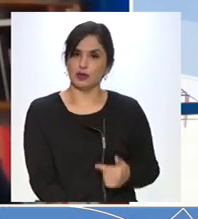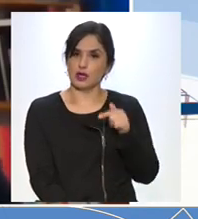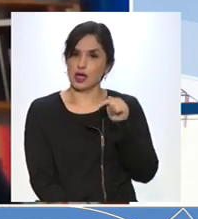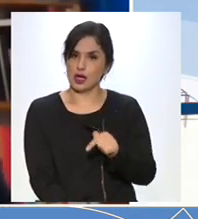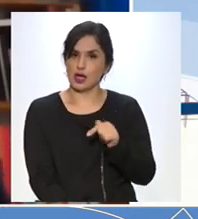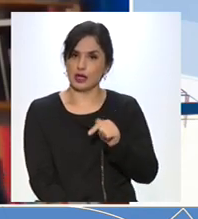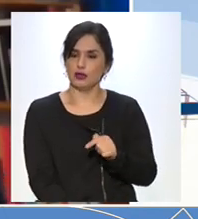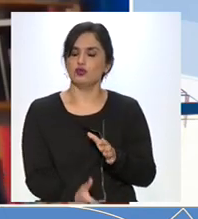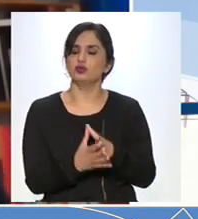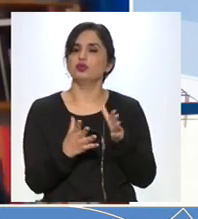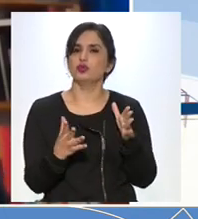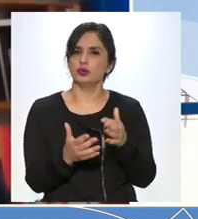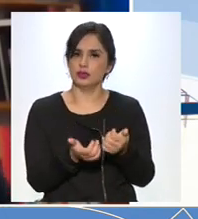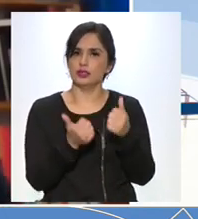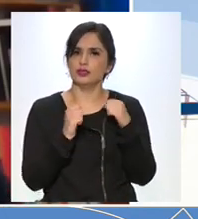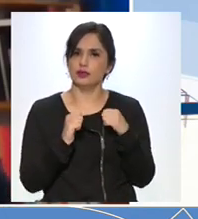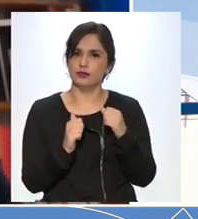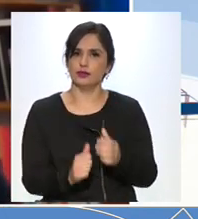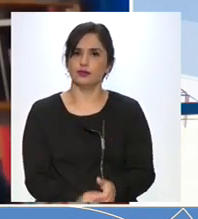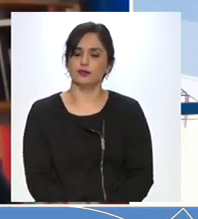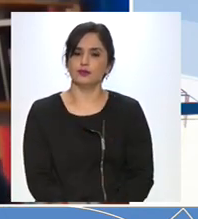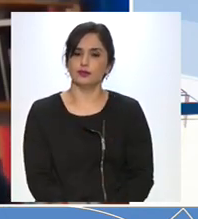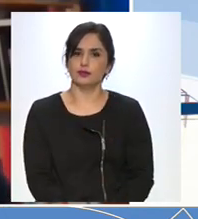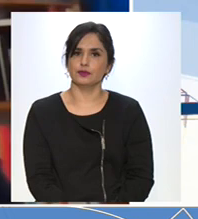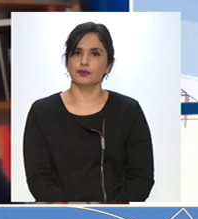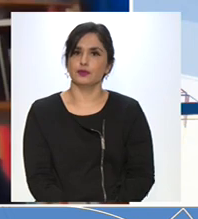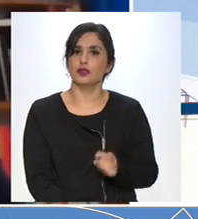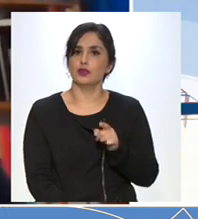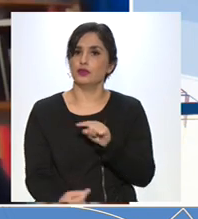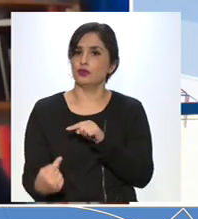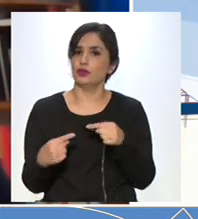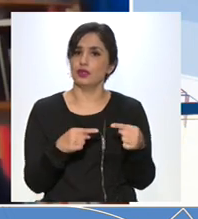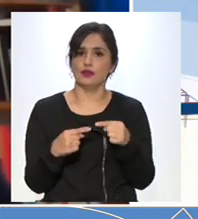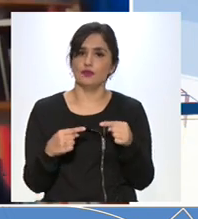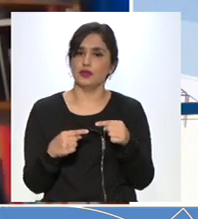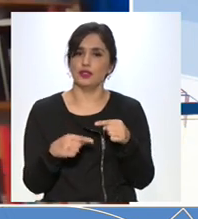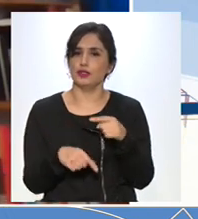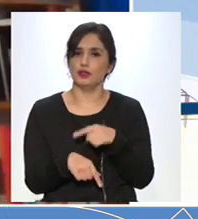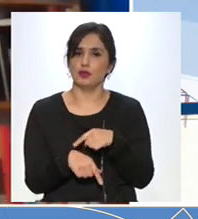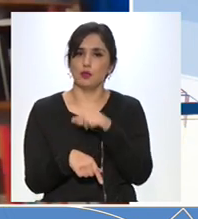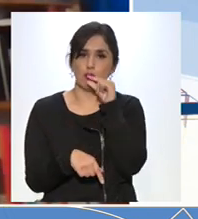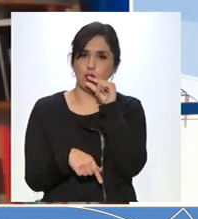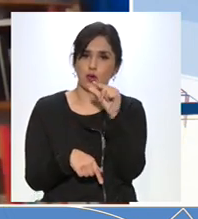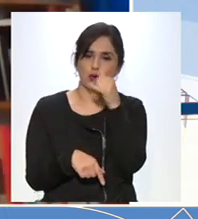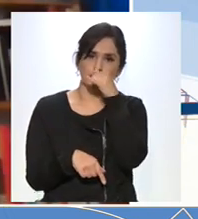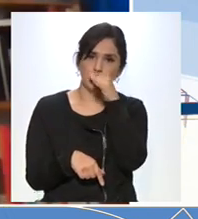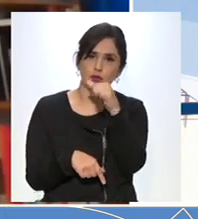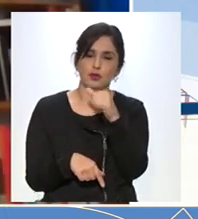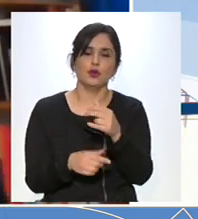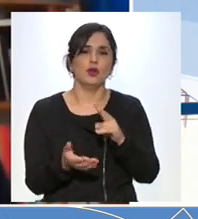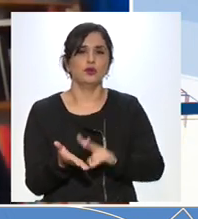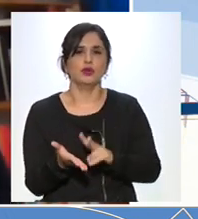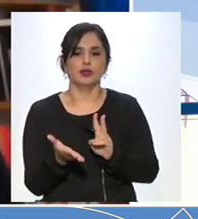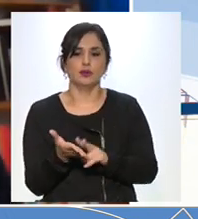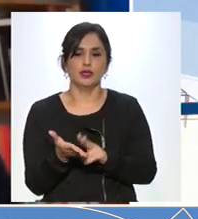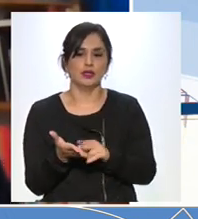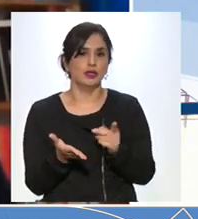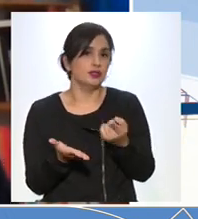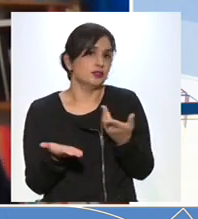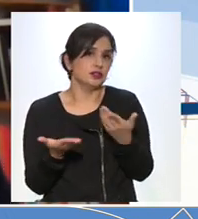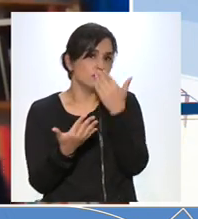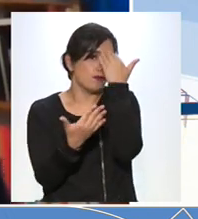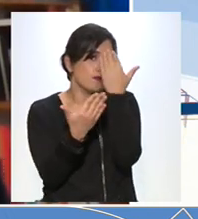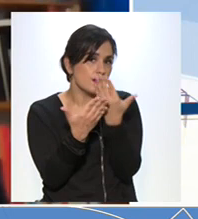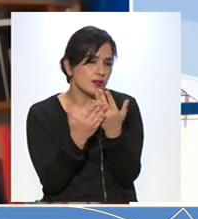gran, gran desafío. Y no me cabe duda que todo esto va a ser un debate muy a corto plazo, porque la verdad es que si no